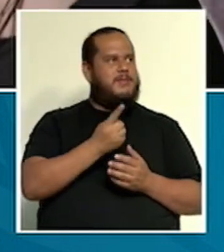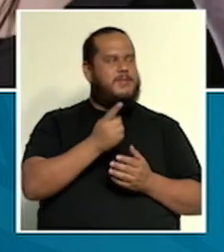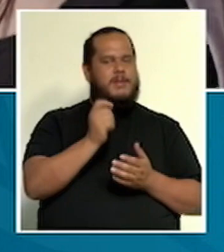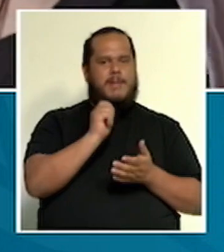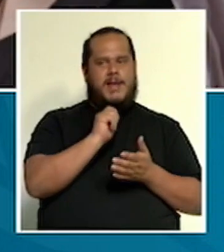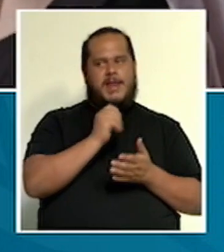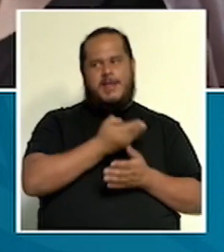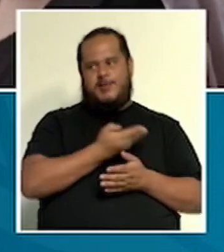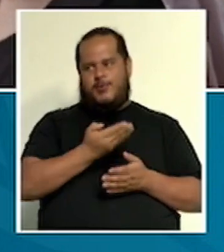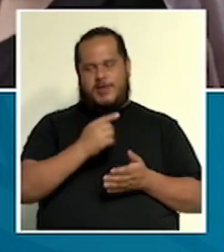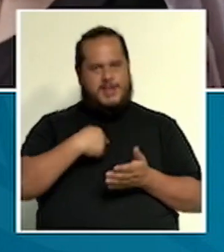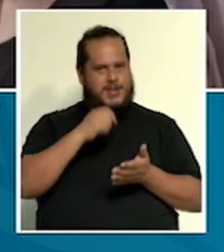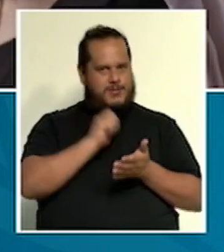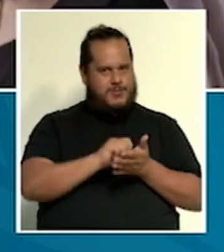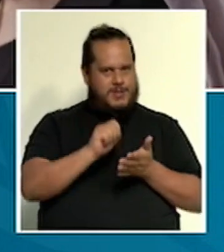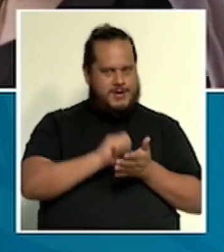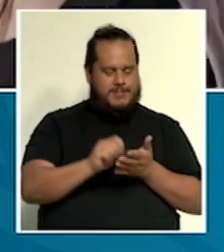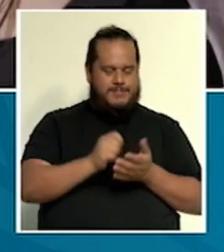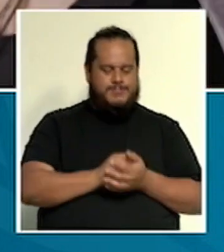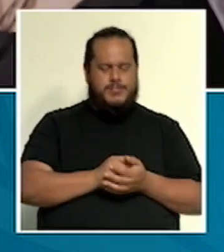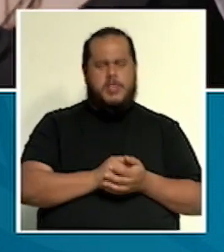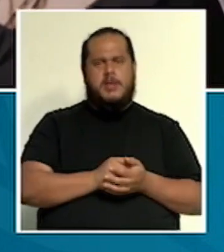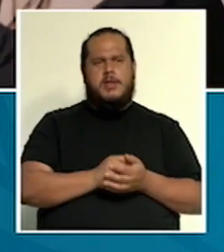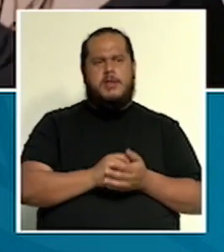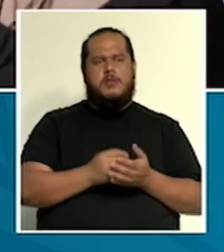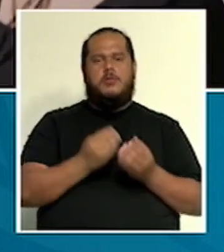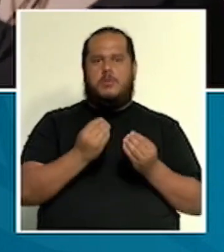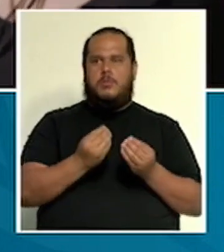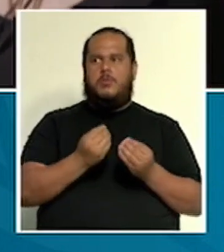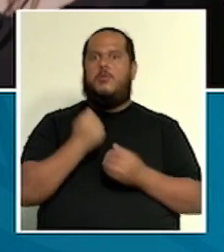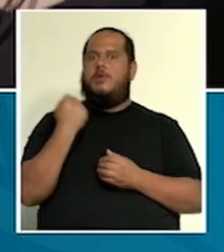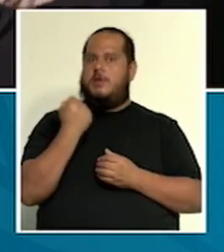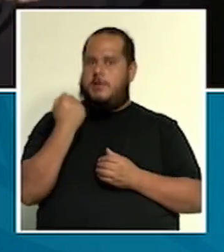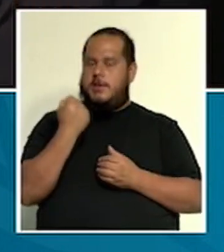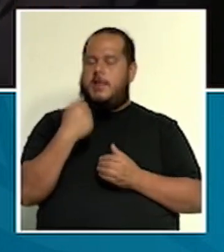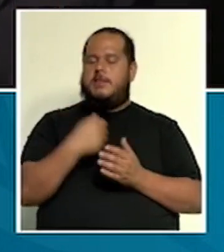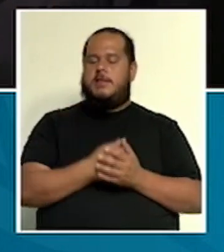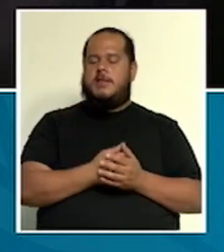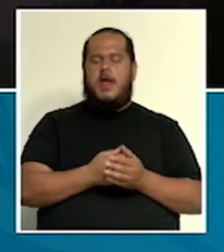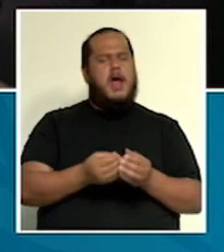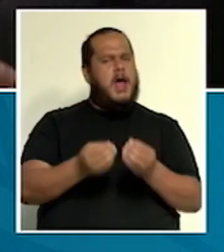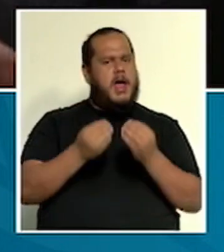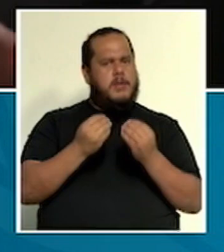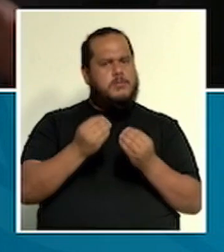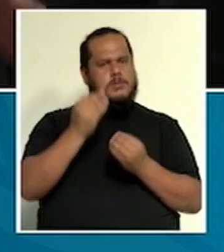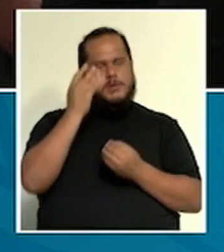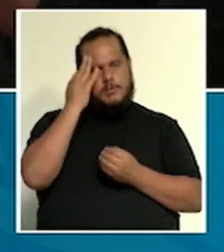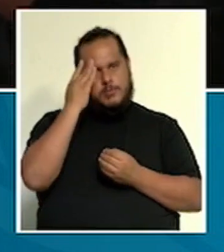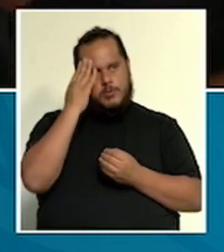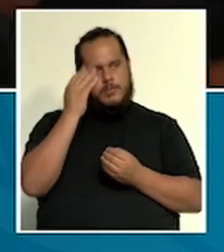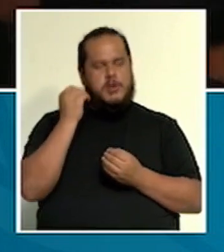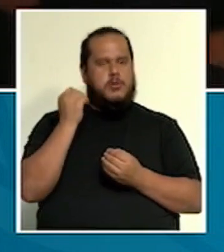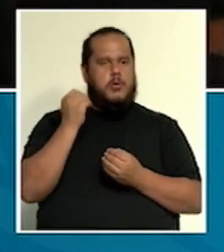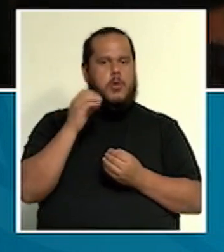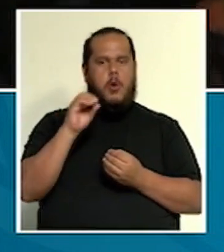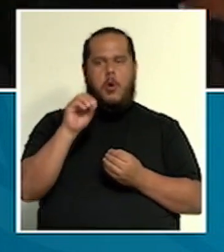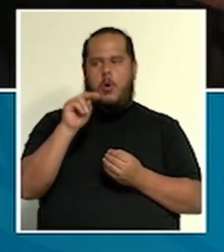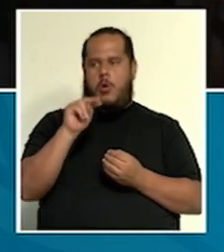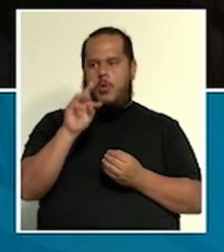cosas que escribí. Son muy intensas, hay mucha preocupación